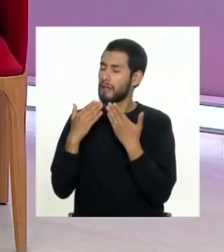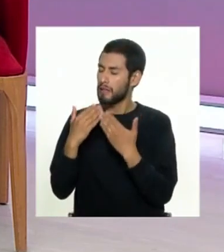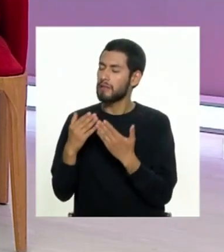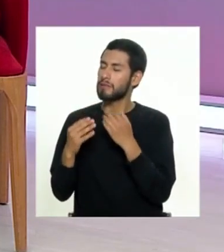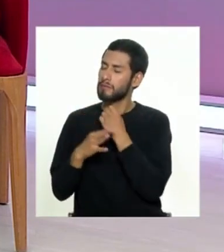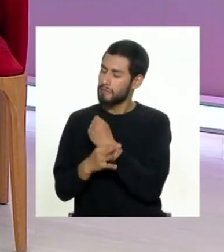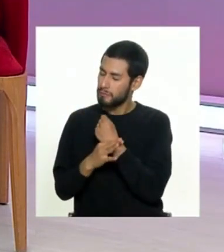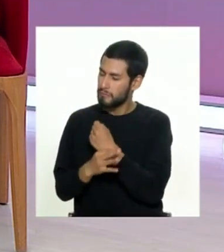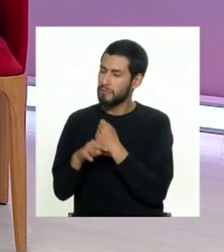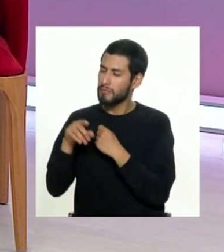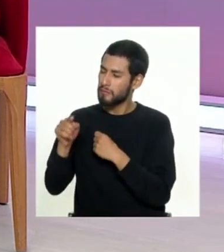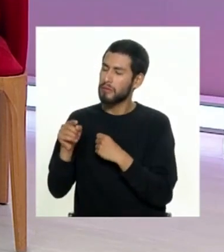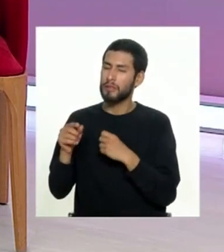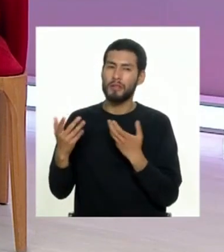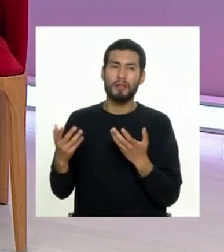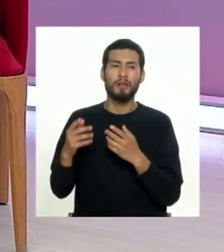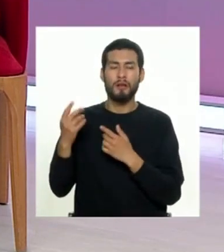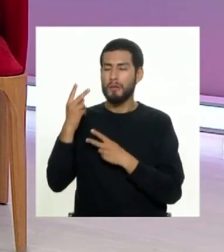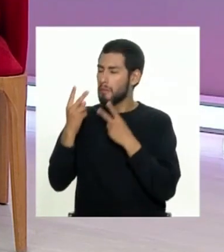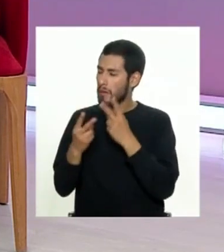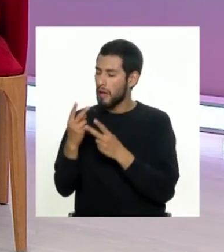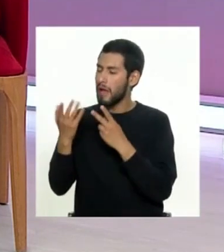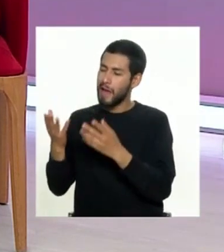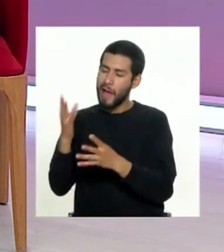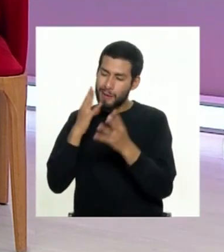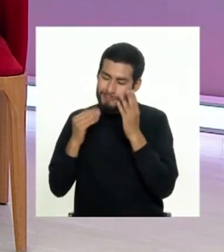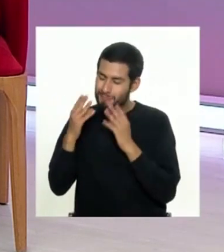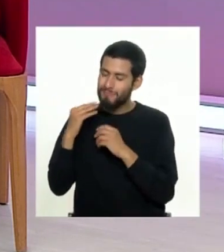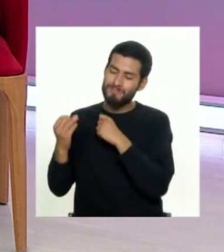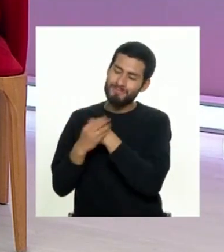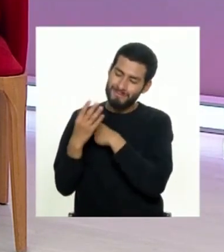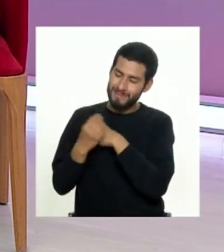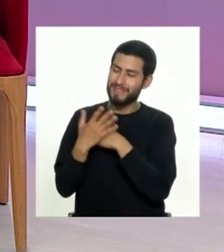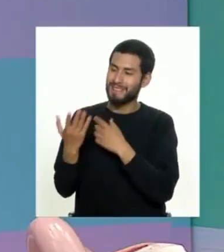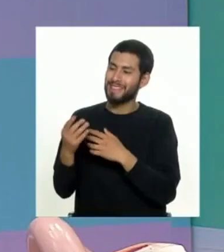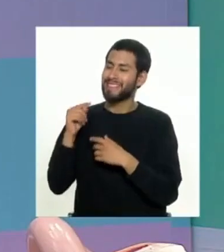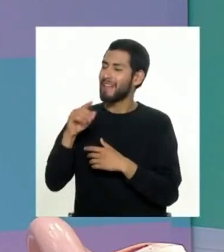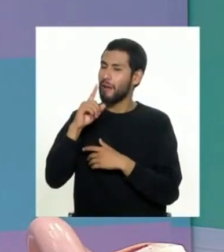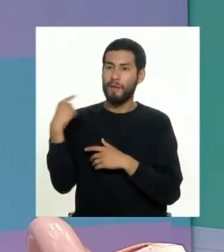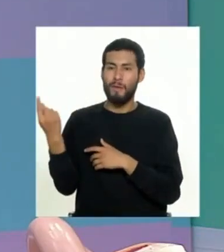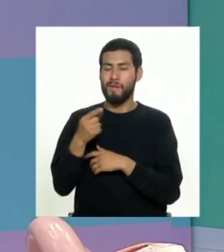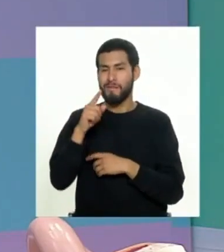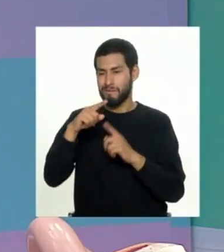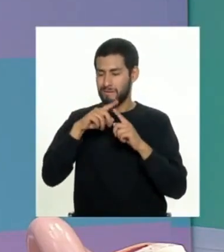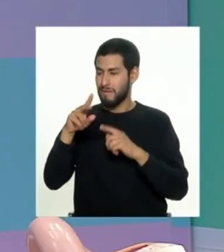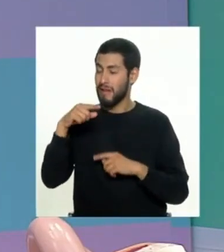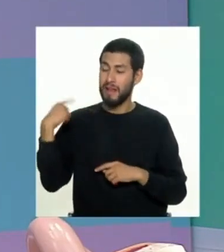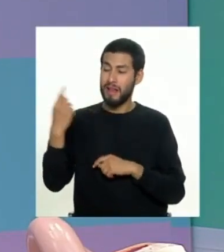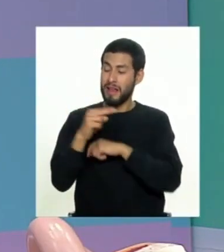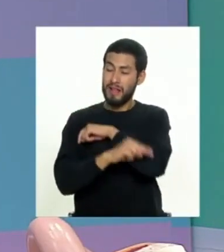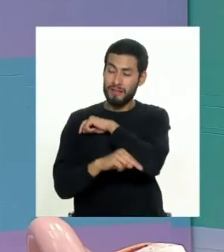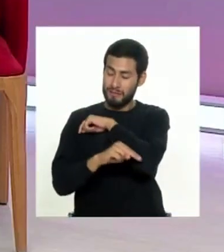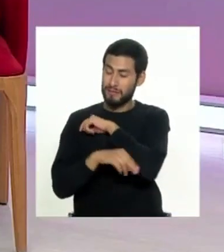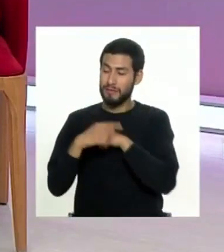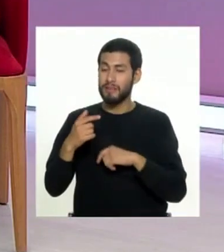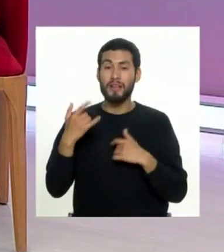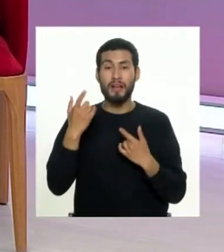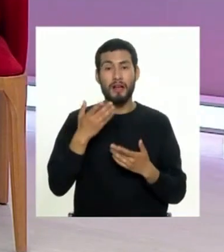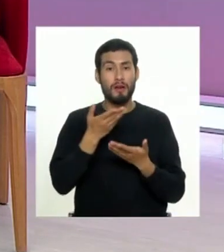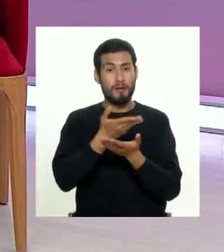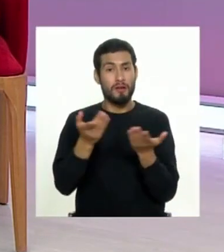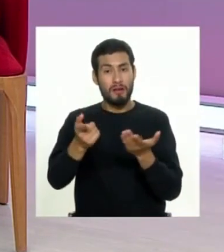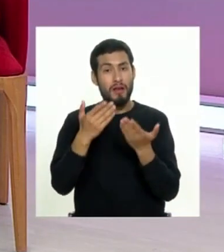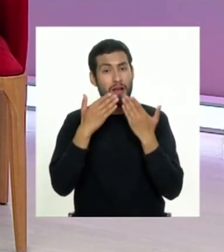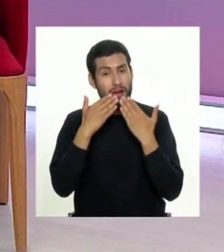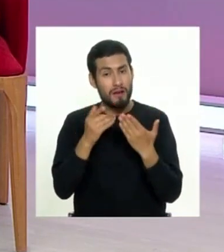Muchas gracias por su visita, por su experiencia, por sus consejos dados a todos nuestros televidentes a nivel nacional. A todos ustedes,